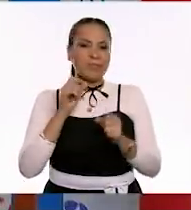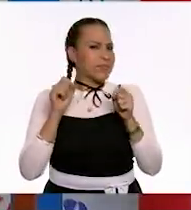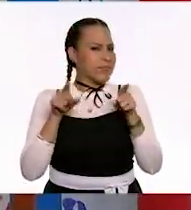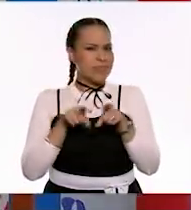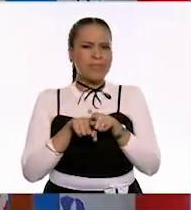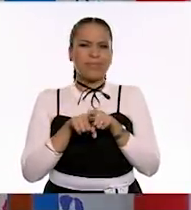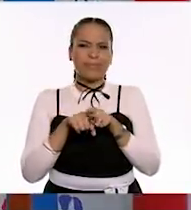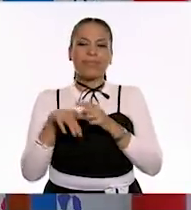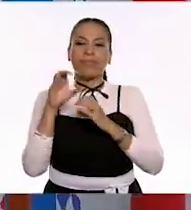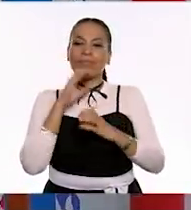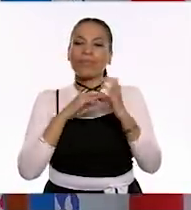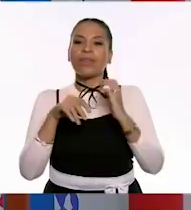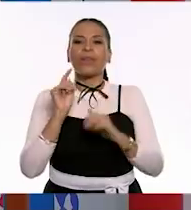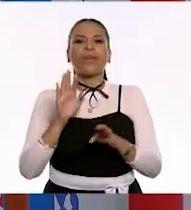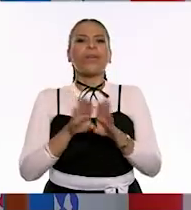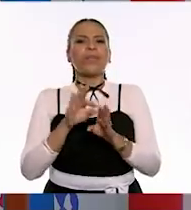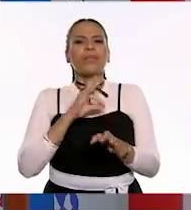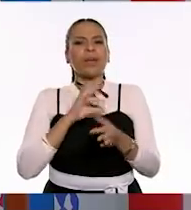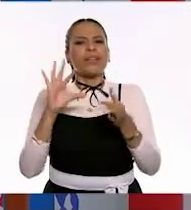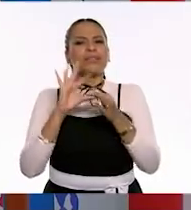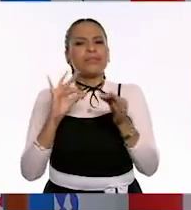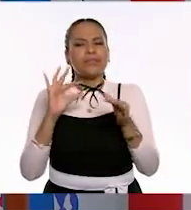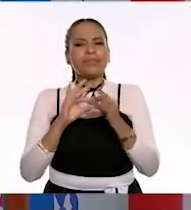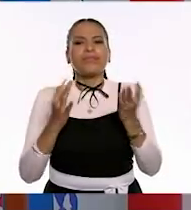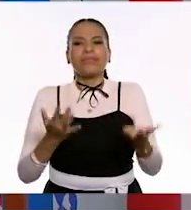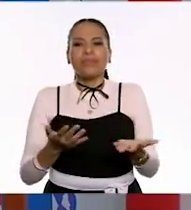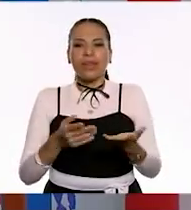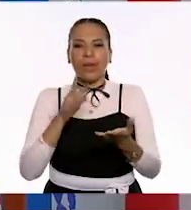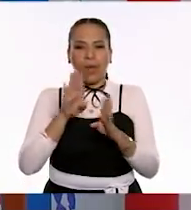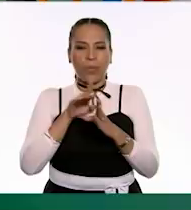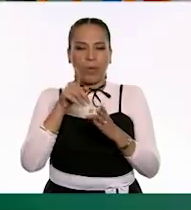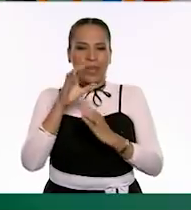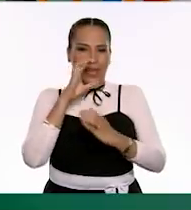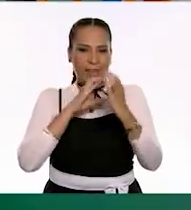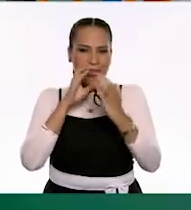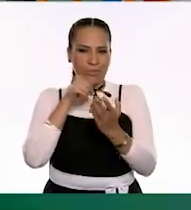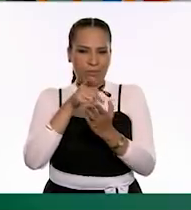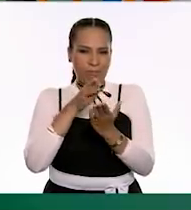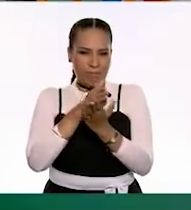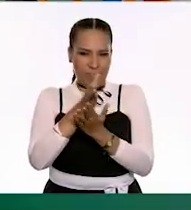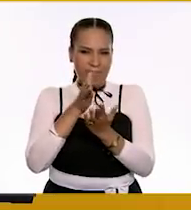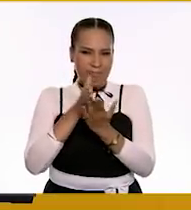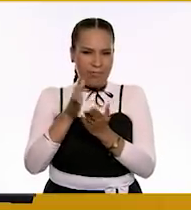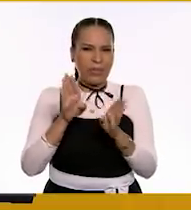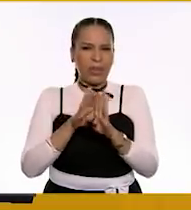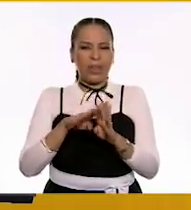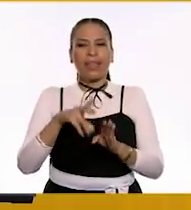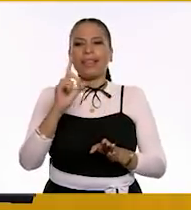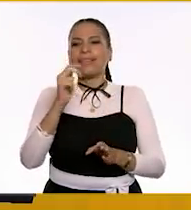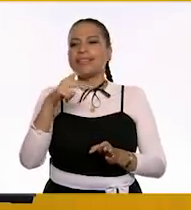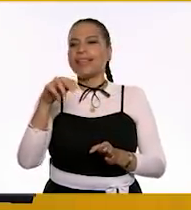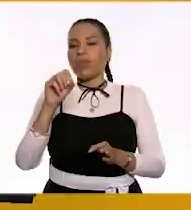misma. ¿Qué nos puedes contar acerca del diseño de la canción, Gus? Bueno, como